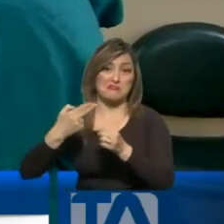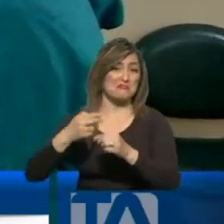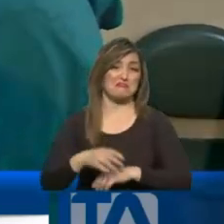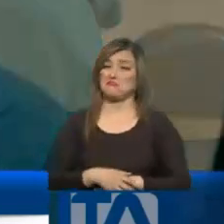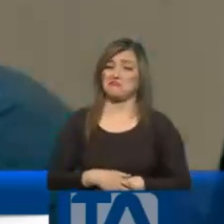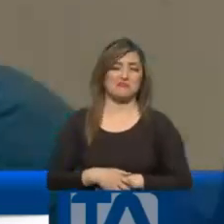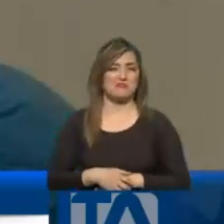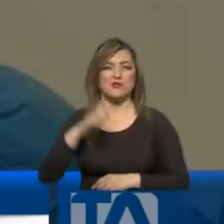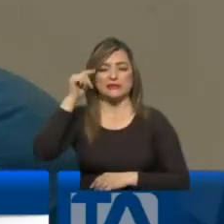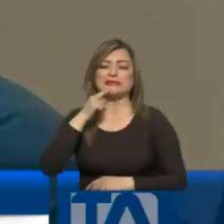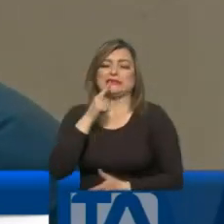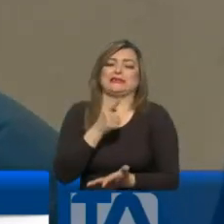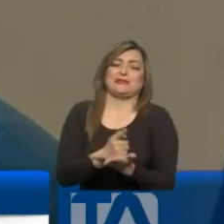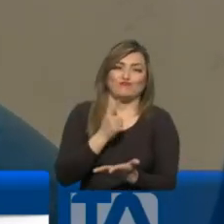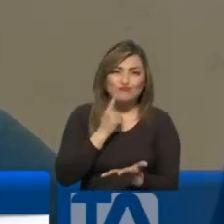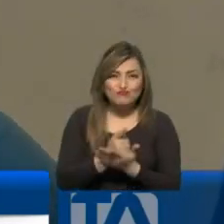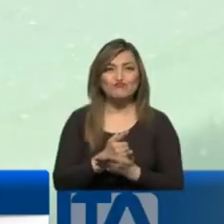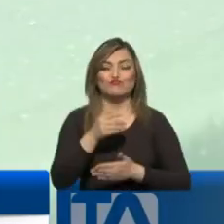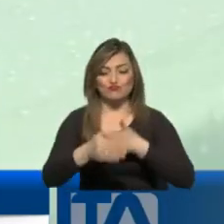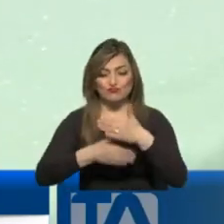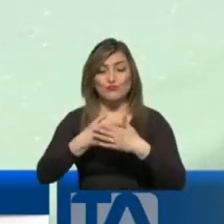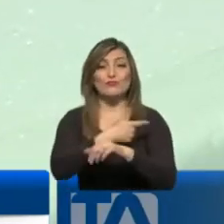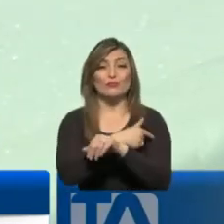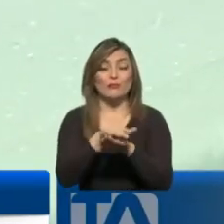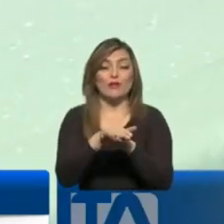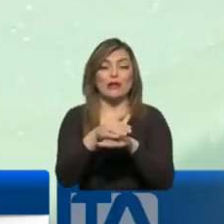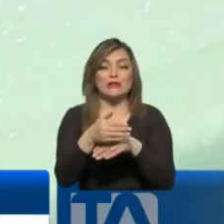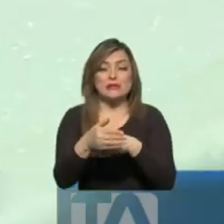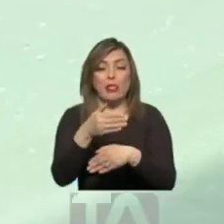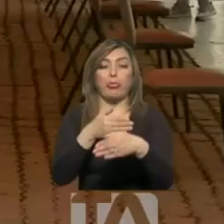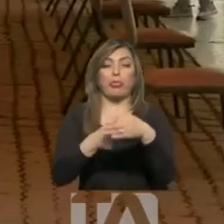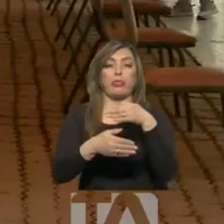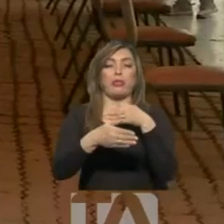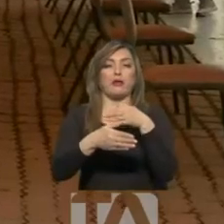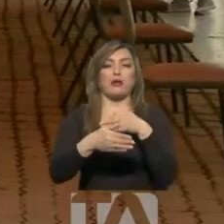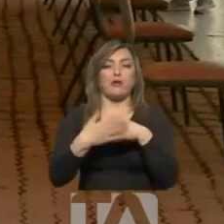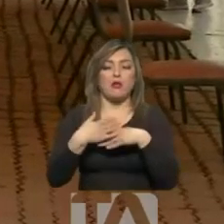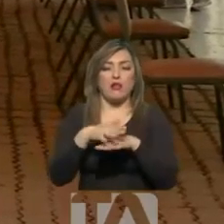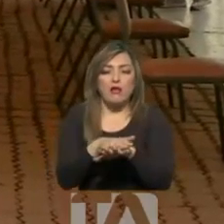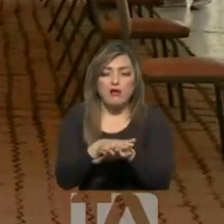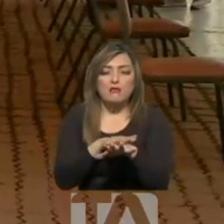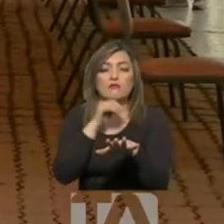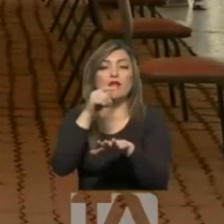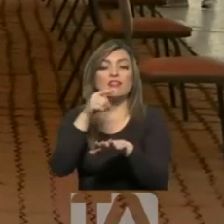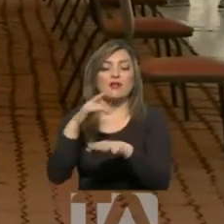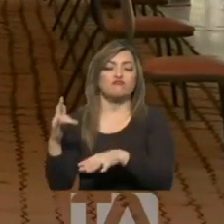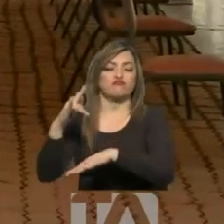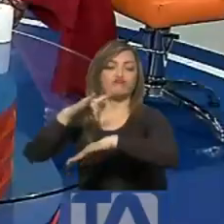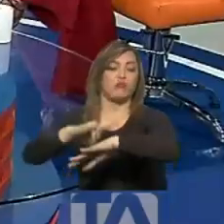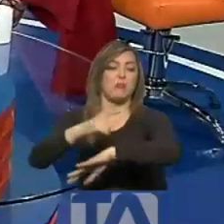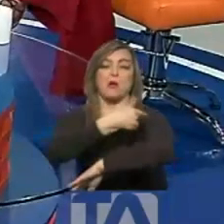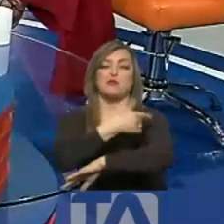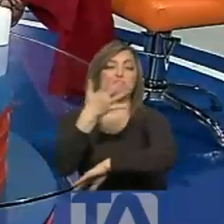gobierno reconoce que existe una desaceleración en el proceso de vacunación por la falta de dosis, pero agrega que hay un alto porcentaje de